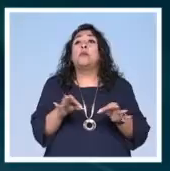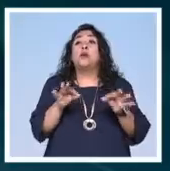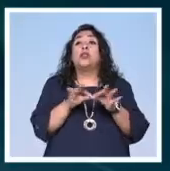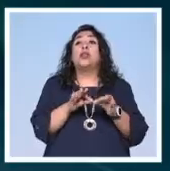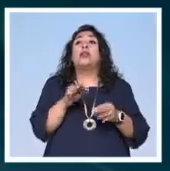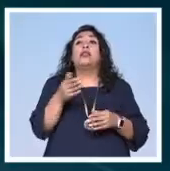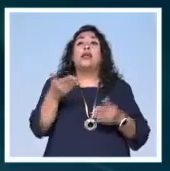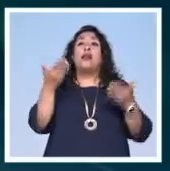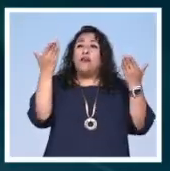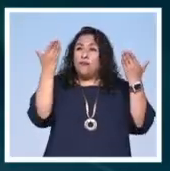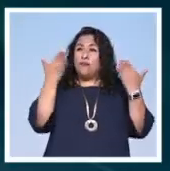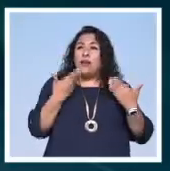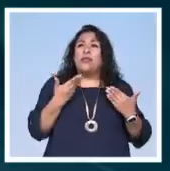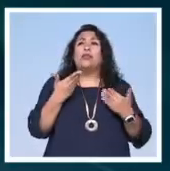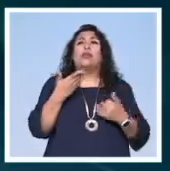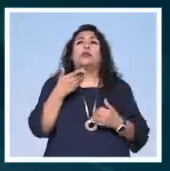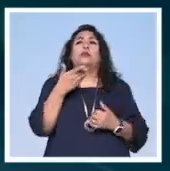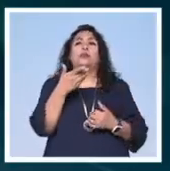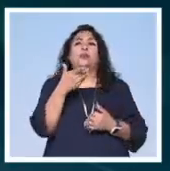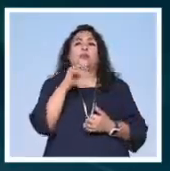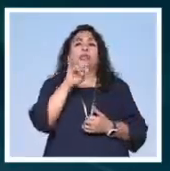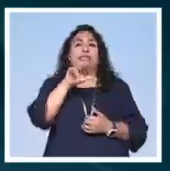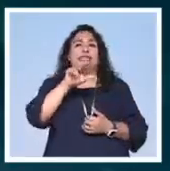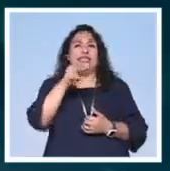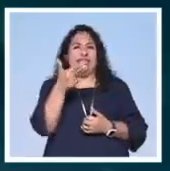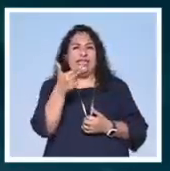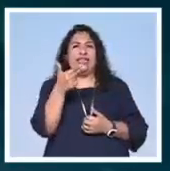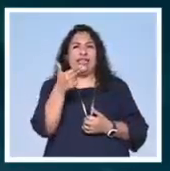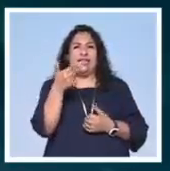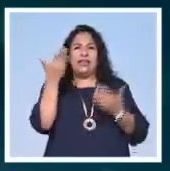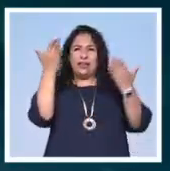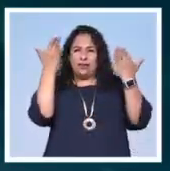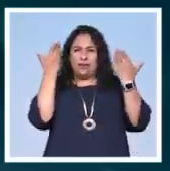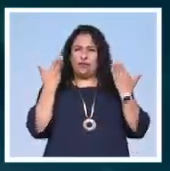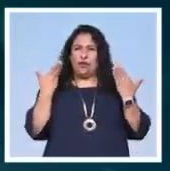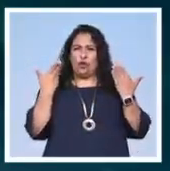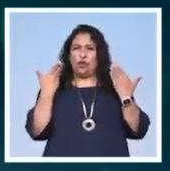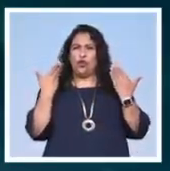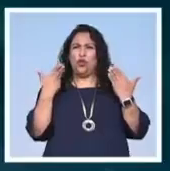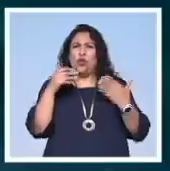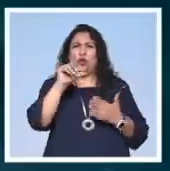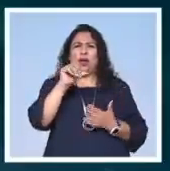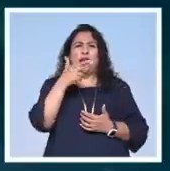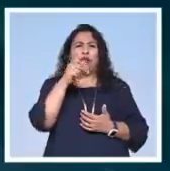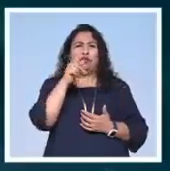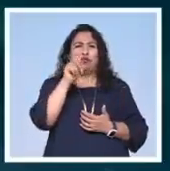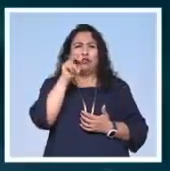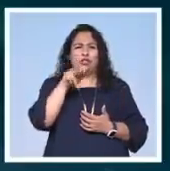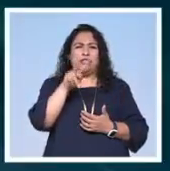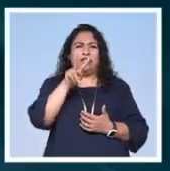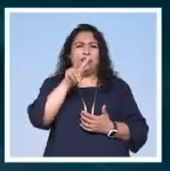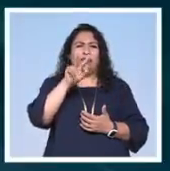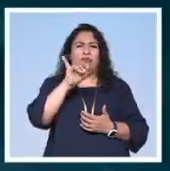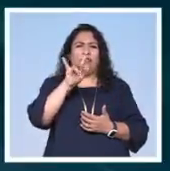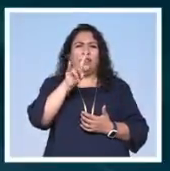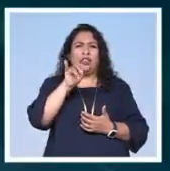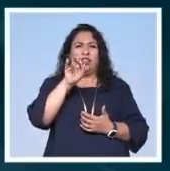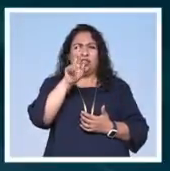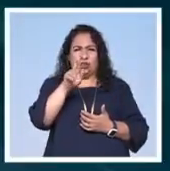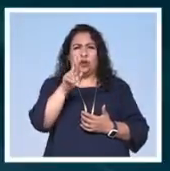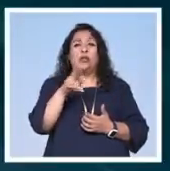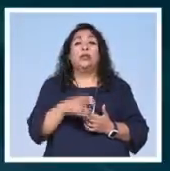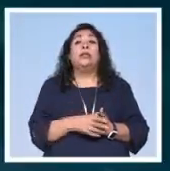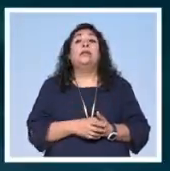fondo por eso se llama así de Lina es fondo de Agustín Víctor casazola va a hac este fondo